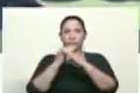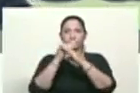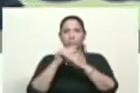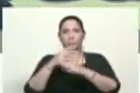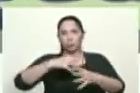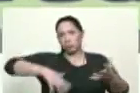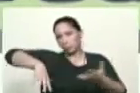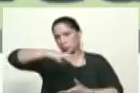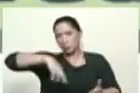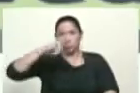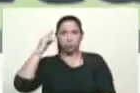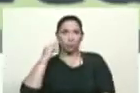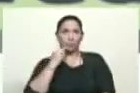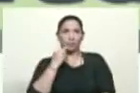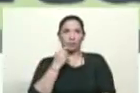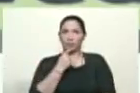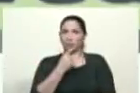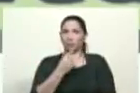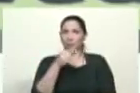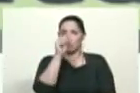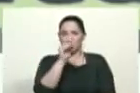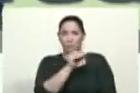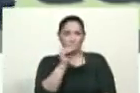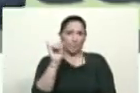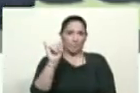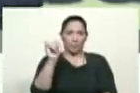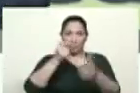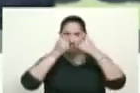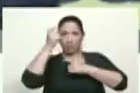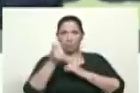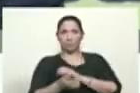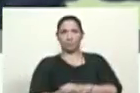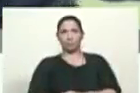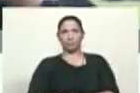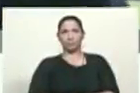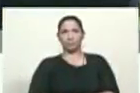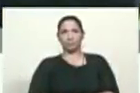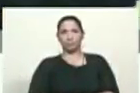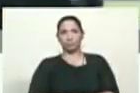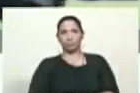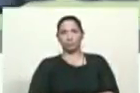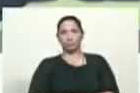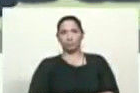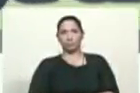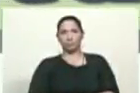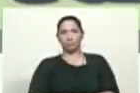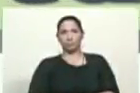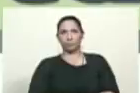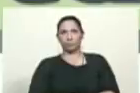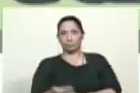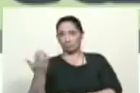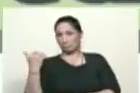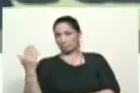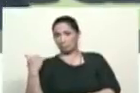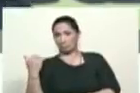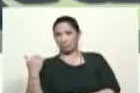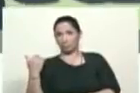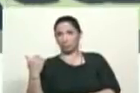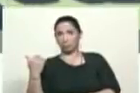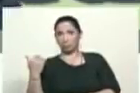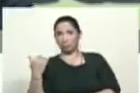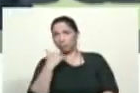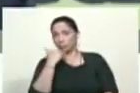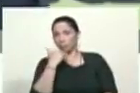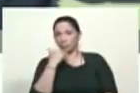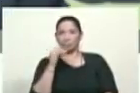huracán bolivariano, como lo bautizó el propio comandante Chávez. Desde aquel momento, casi